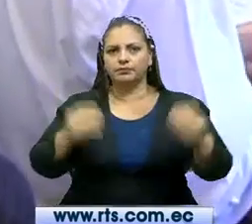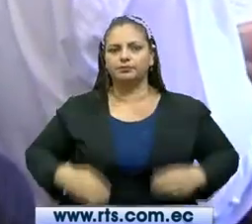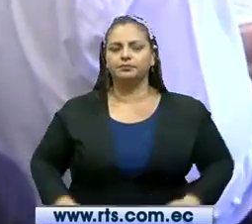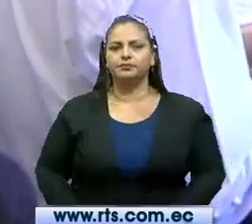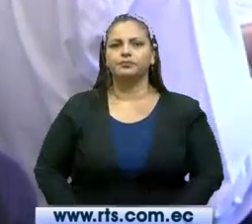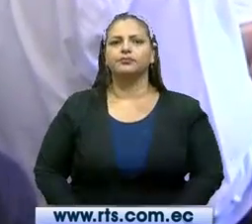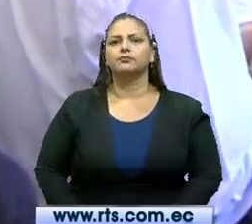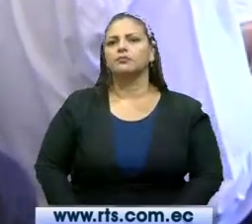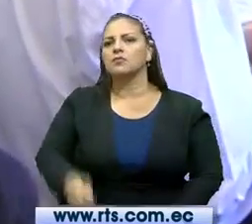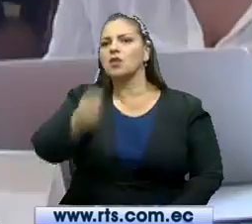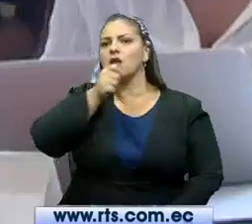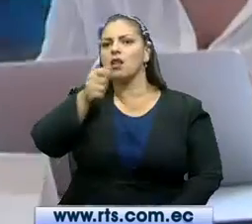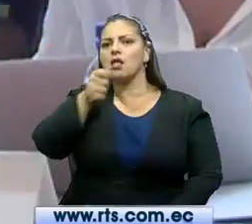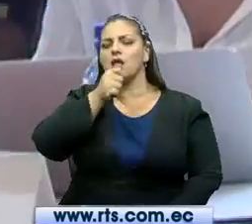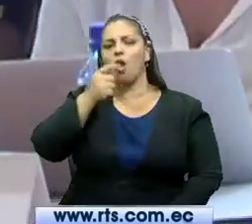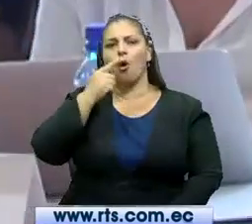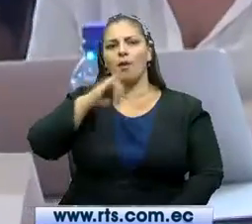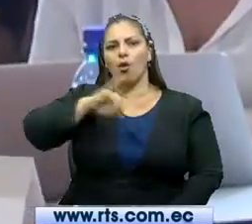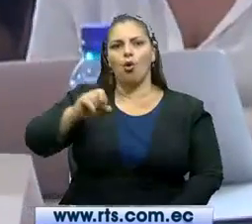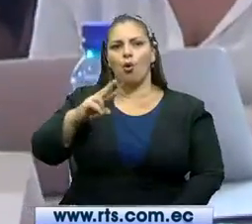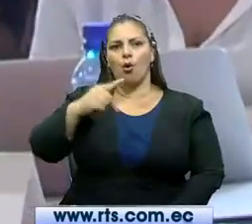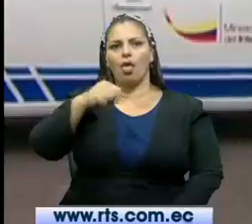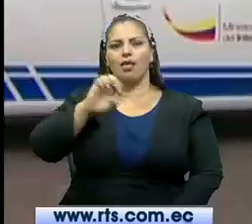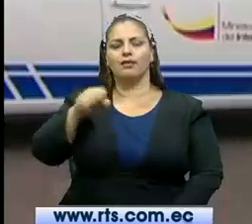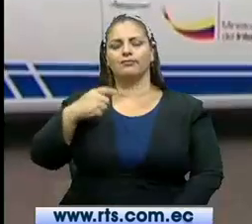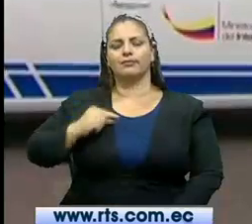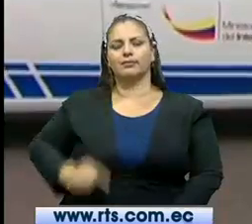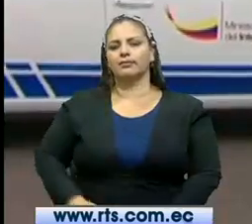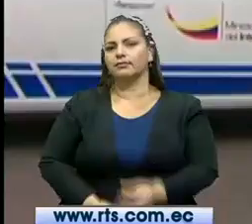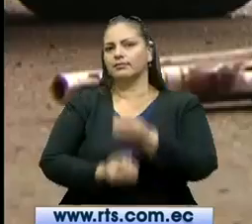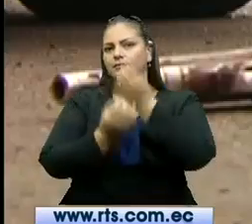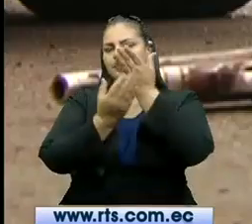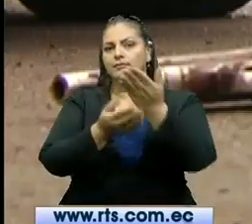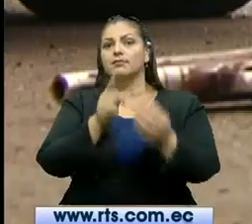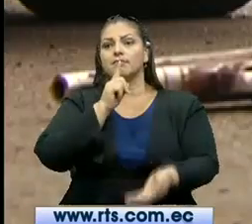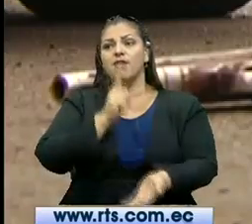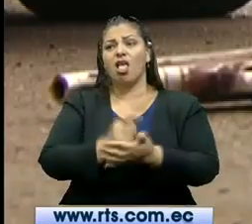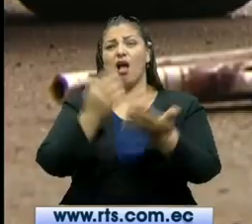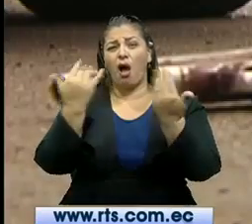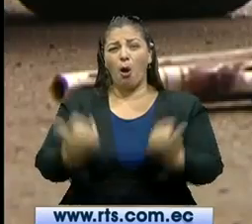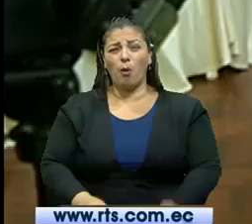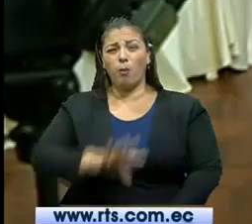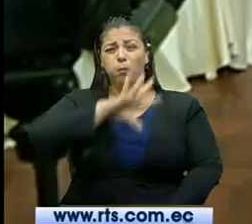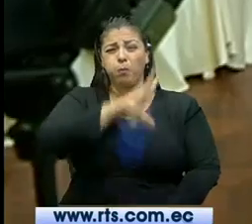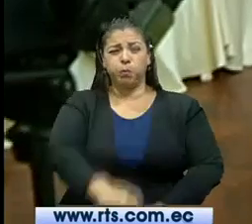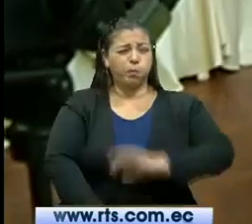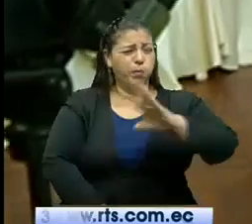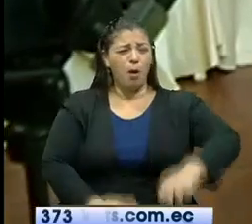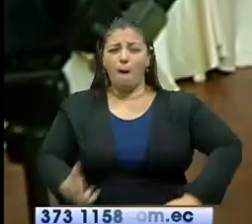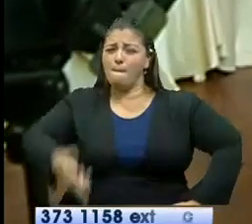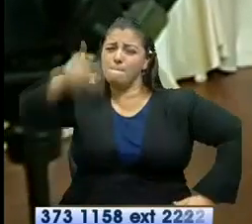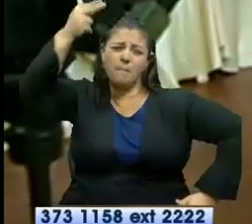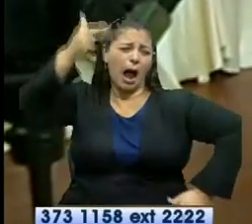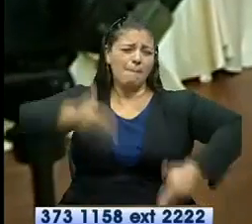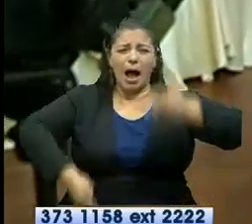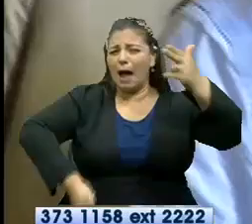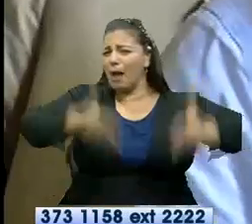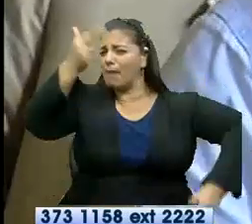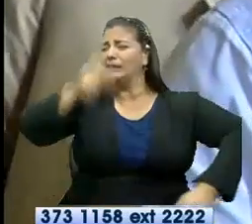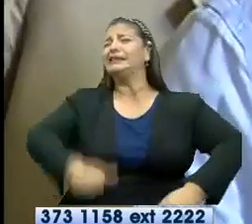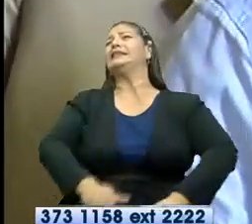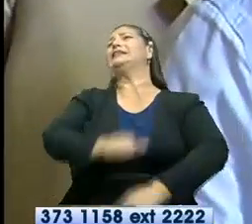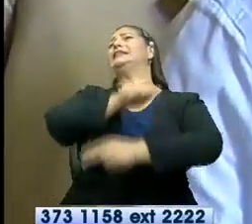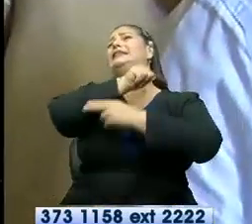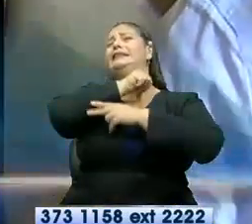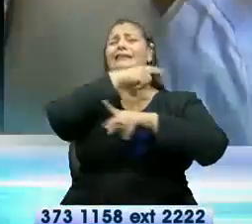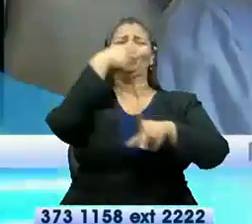Las sesiones serán quincenales y ante el incremento de los asaltos y muertes violentas en el Consejo Sectorial de Seguridad,